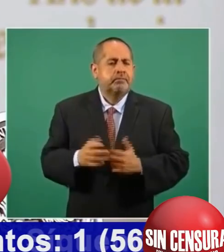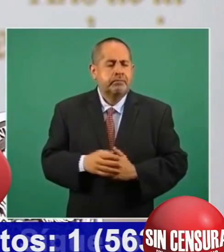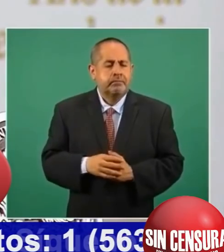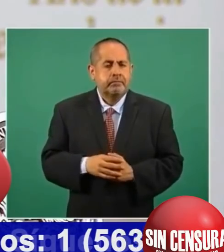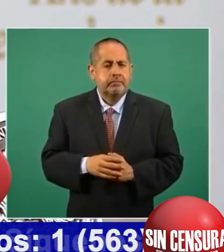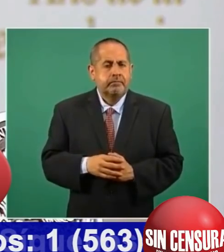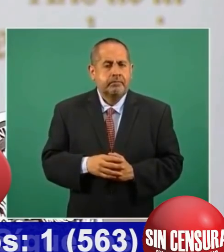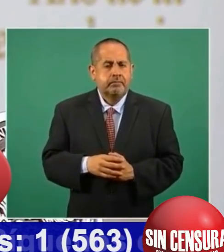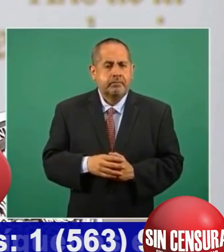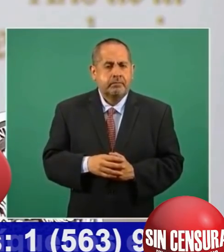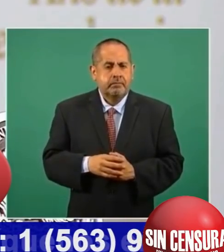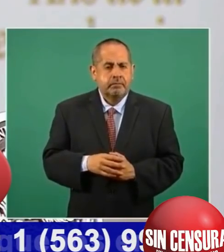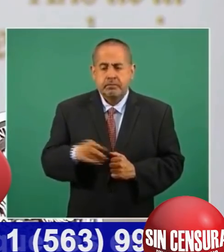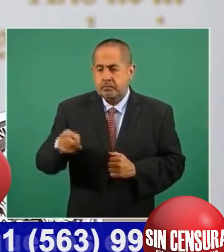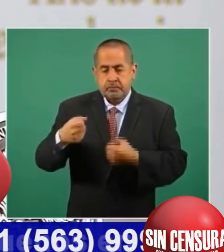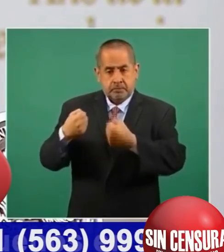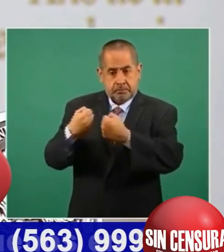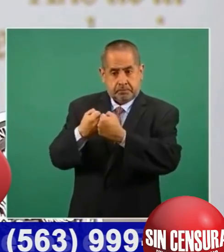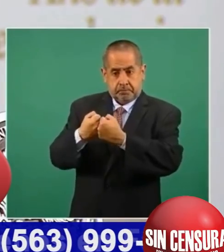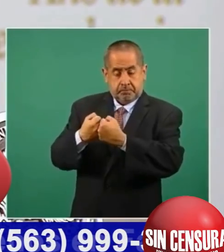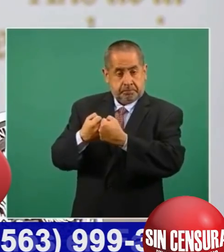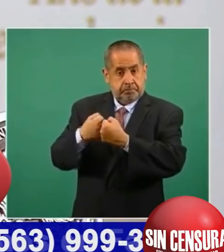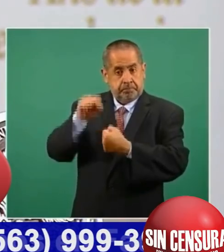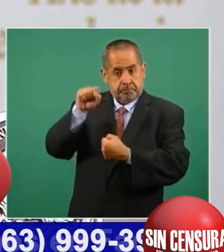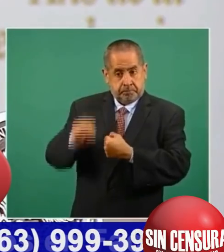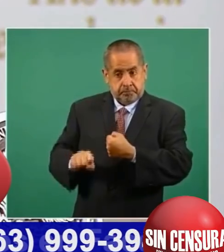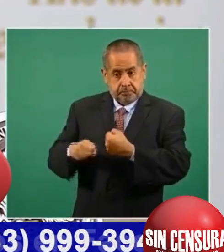fortalecer la frontera sur